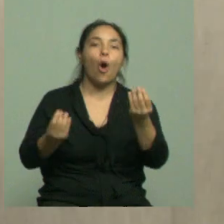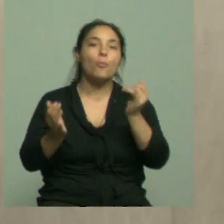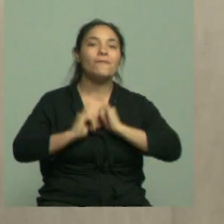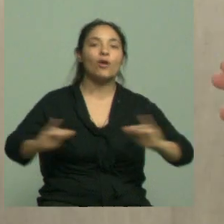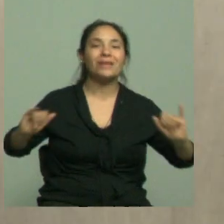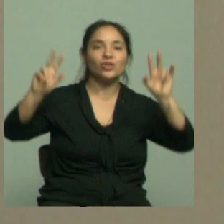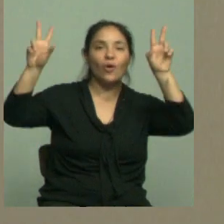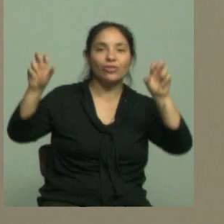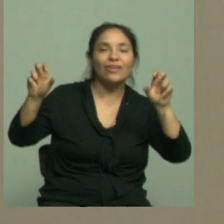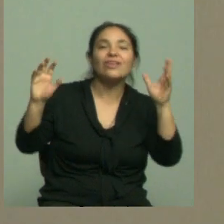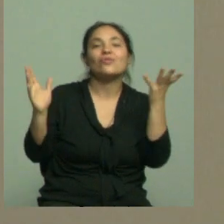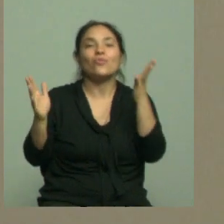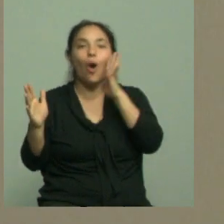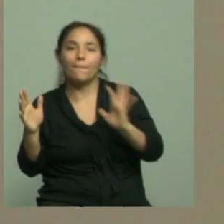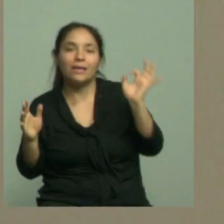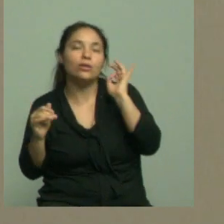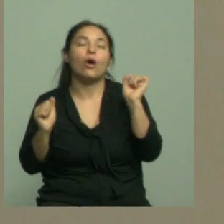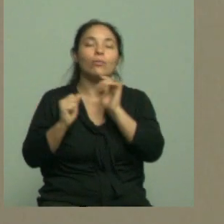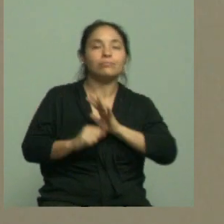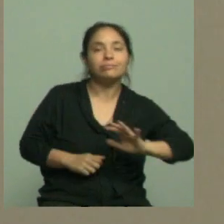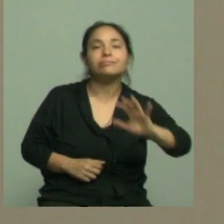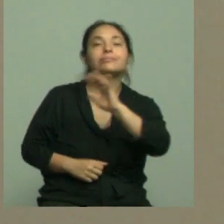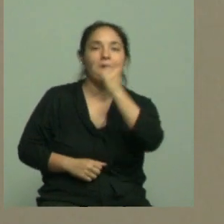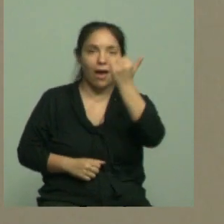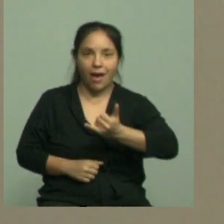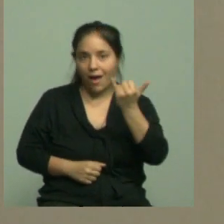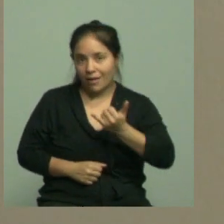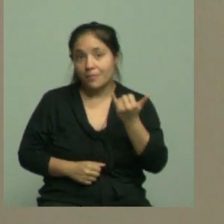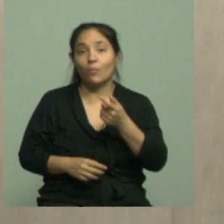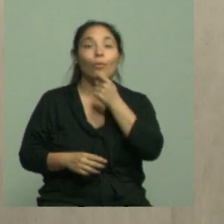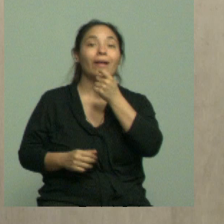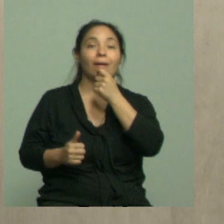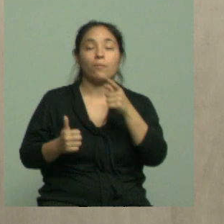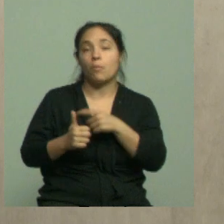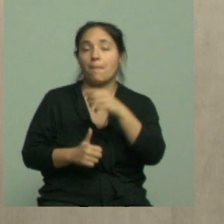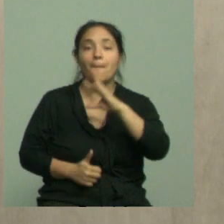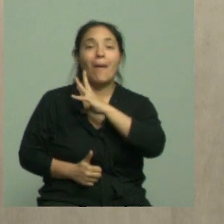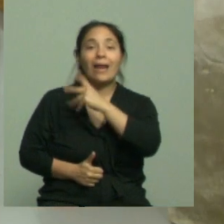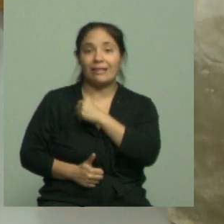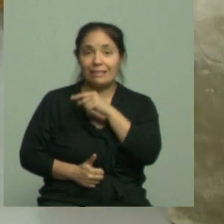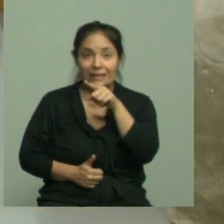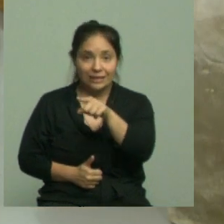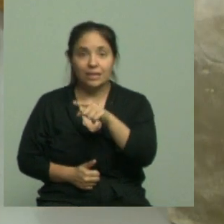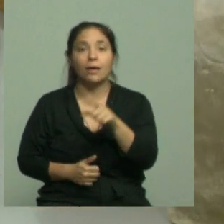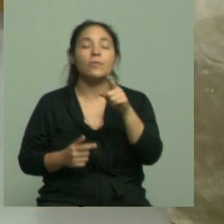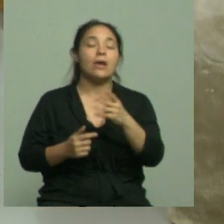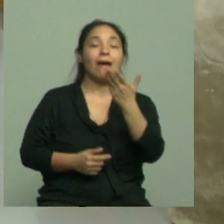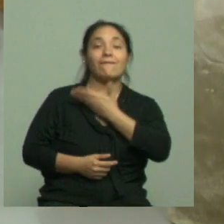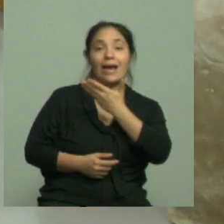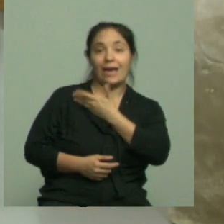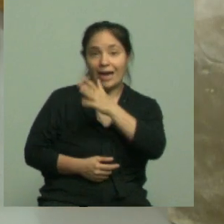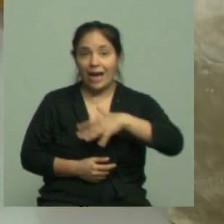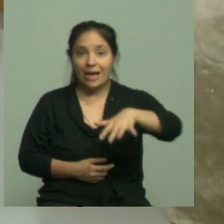eso también tienen una posición frente a lo que está sucediendo en Palestina, en la Franja de Gaza y también ahí en el